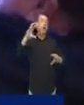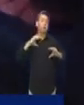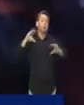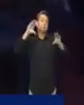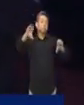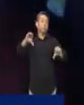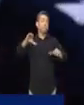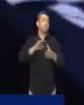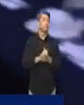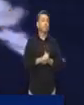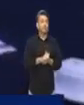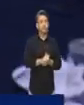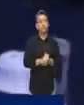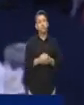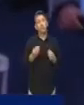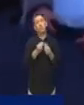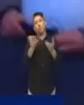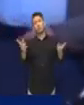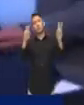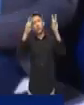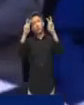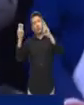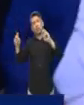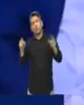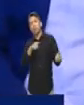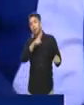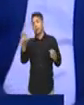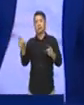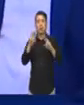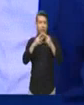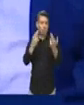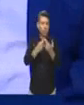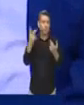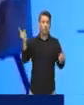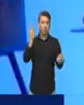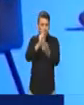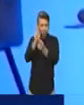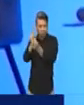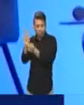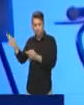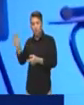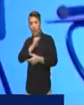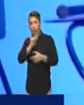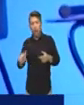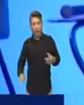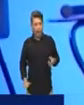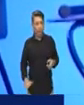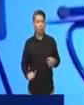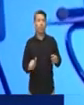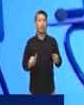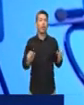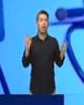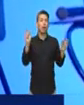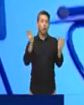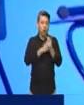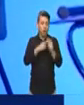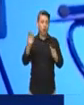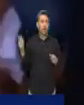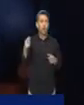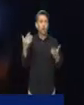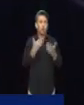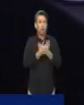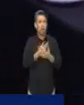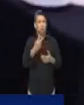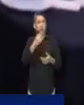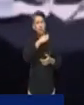Varios fueron los temas planteados en el encuentro que sostuvieron alcaldes con el binomio presidencial electo, donde se trataron temas relacionados